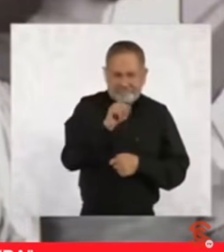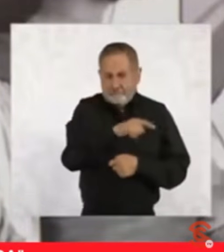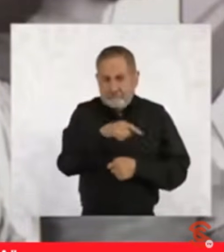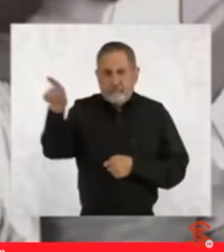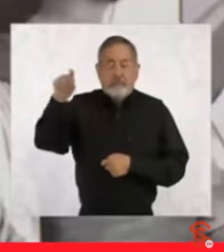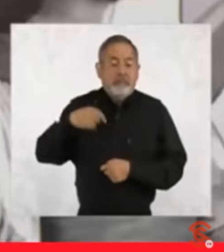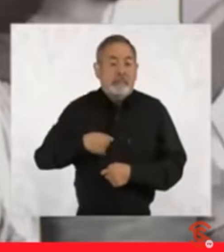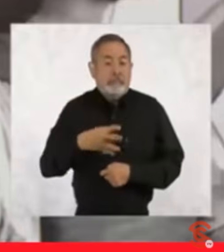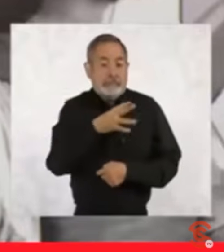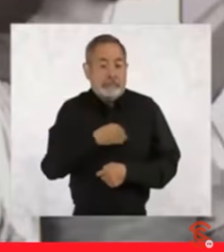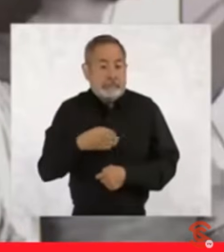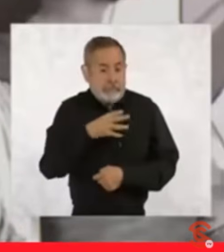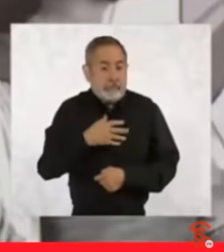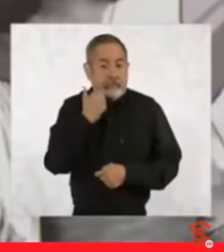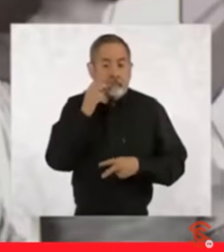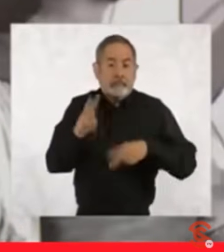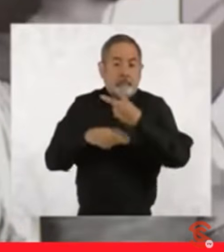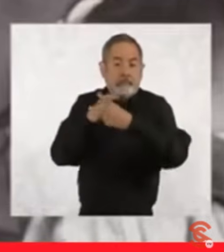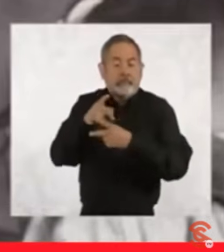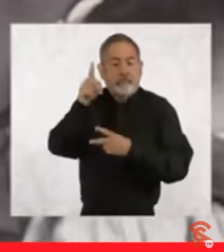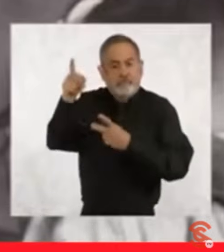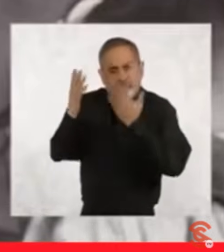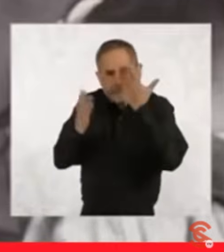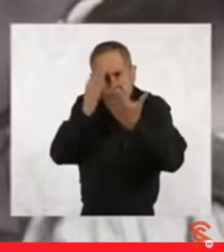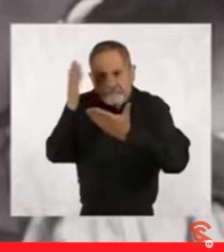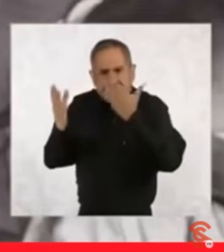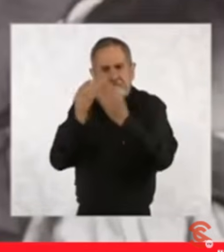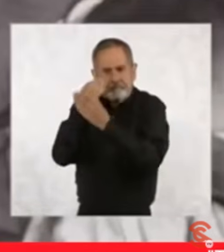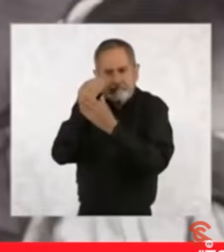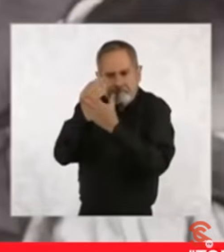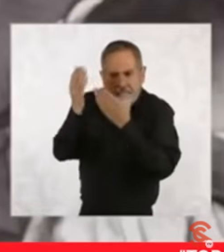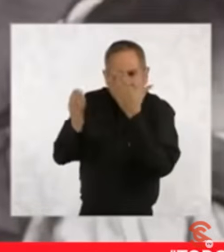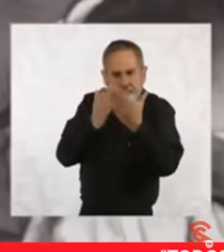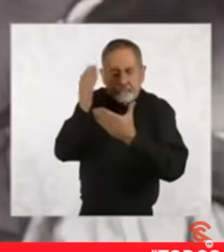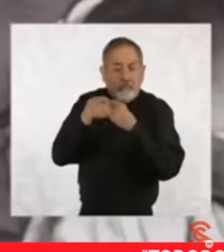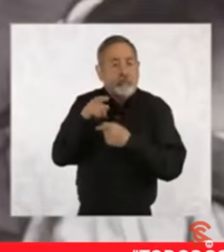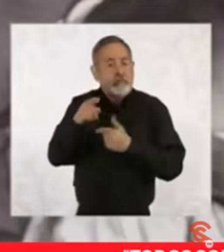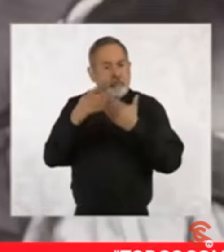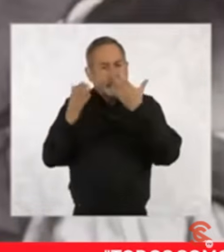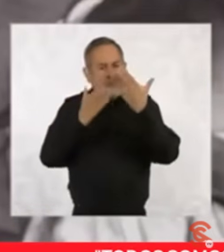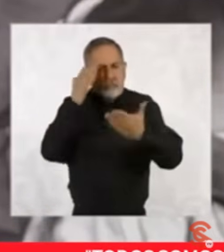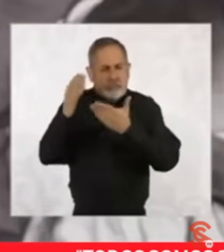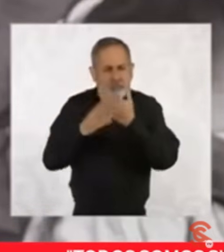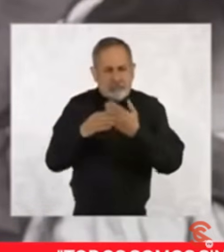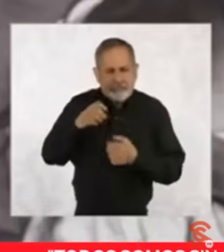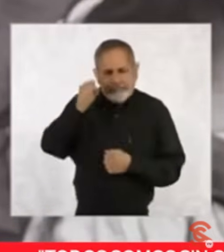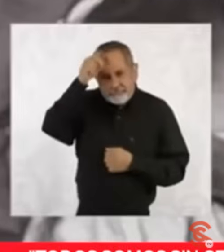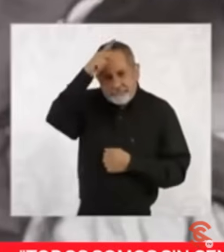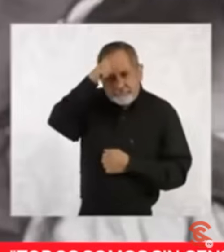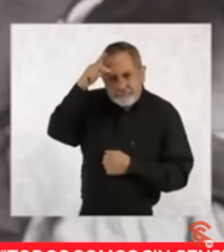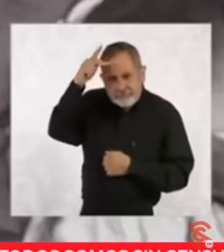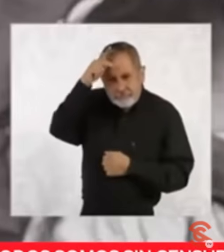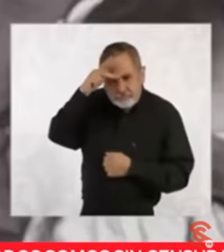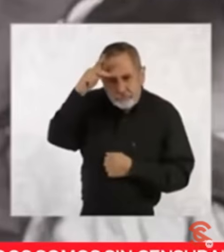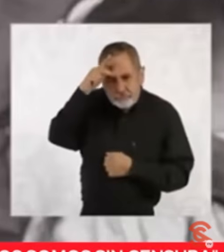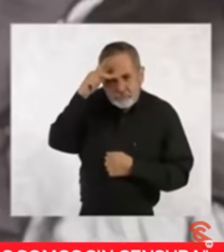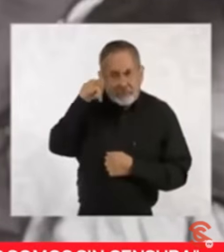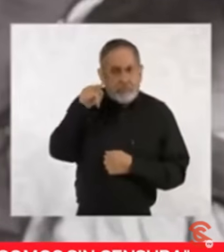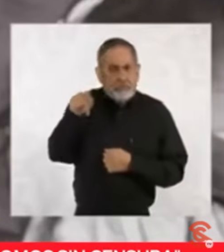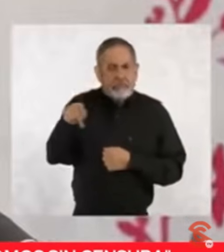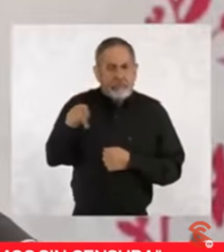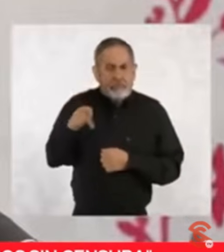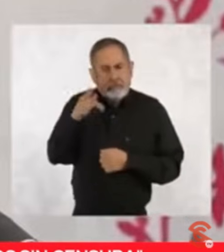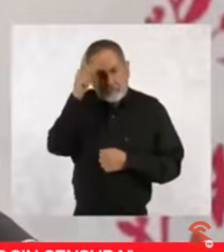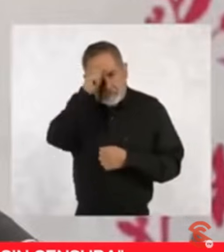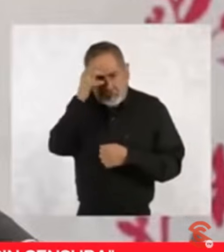hijo quería ir para tomar unos cursos. Él estudió psicología y